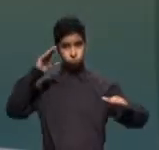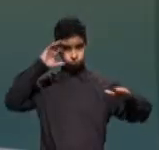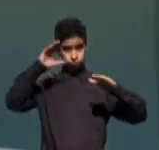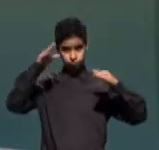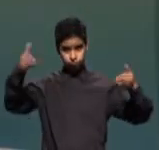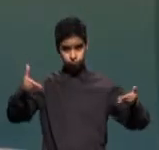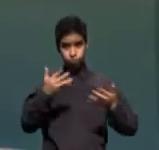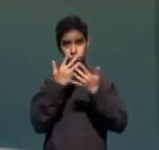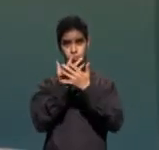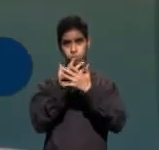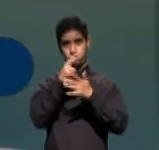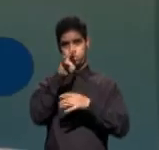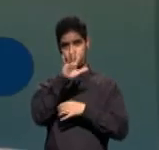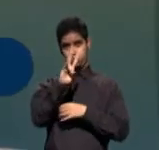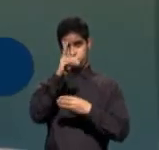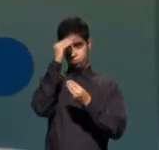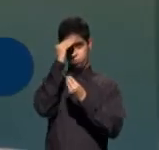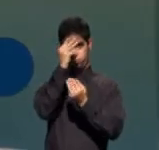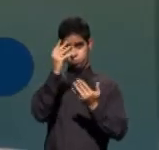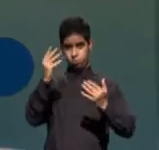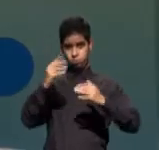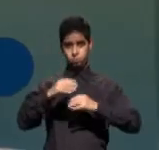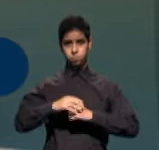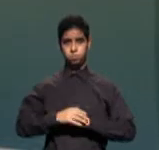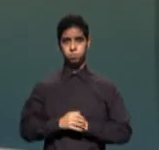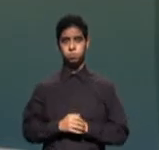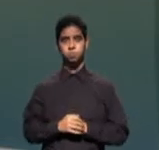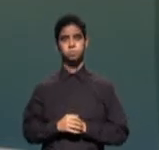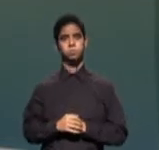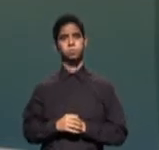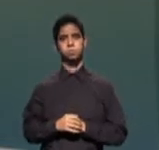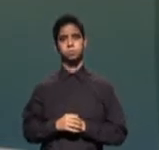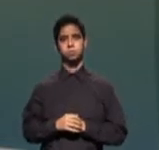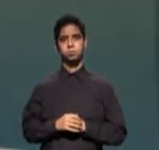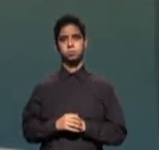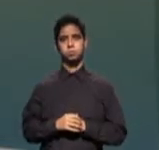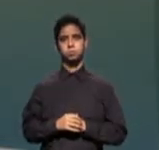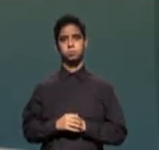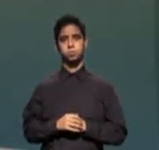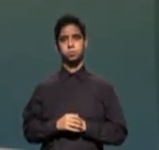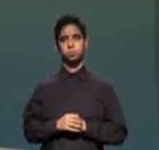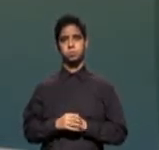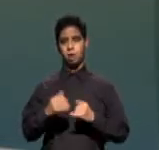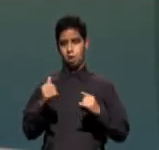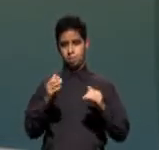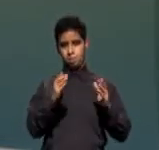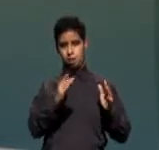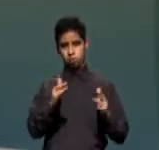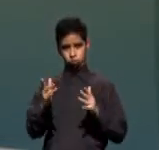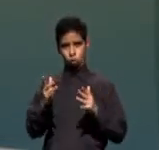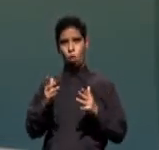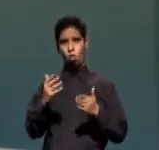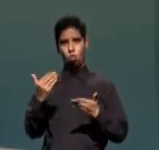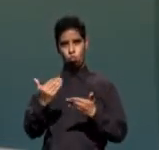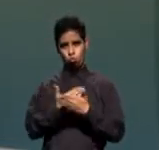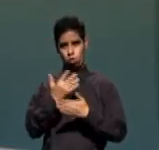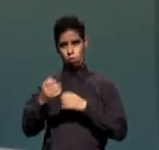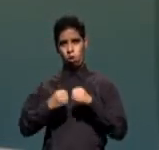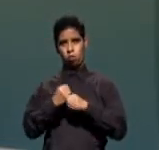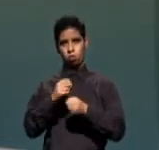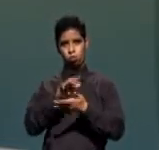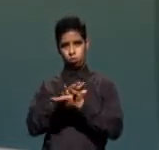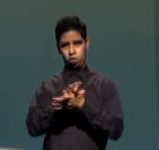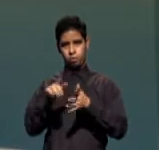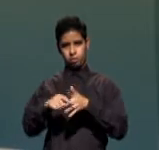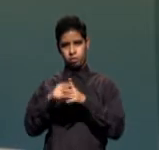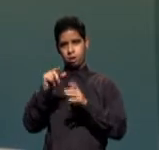Bienvenidos a Noticias 24/7. De inmediato pasamos a las informaciones. En preparación al próximo año escolar, a comenzar en agosto, se